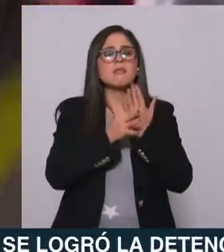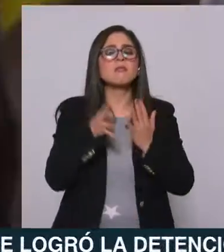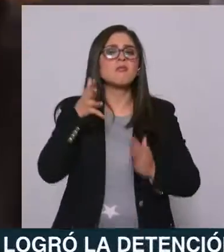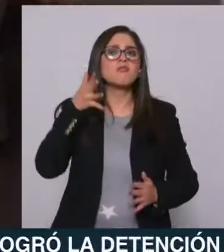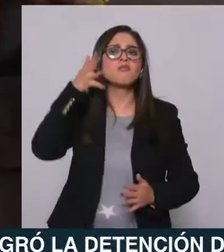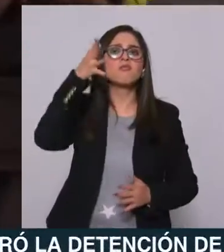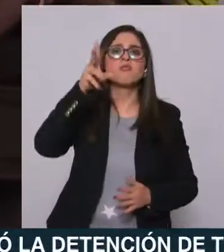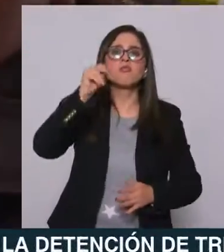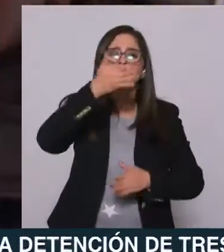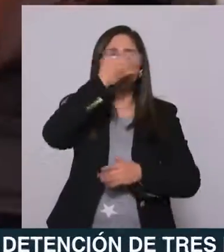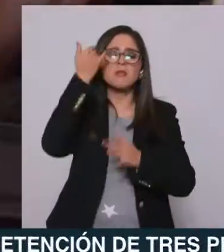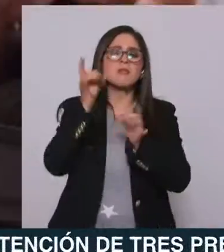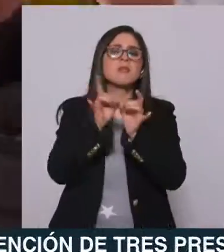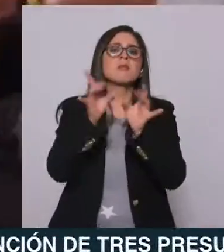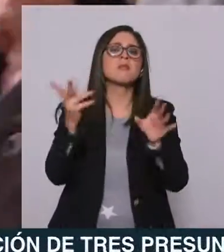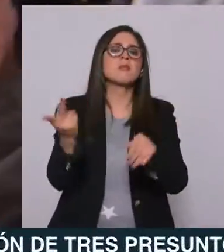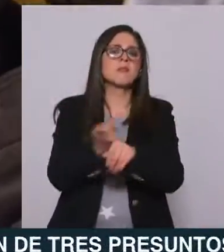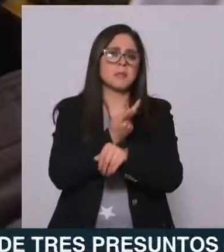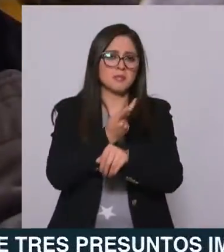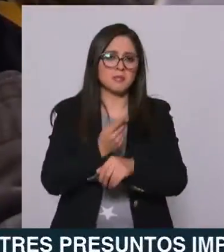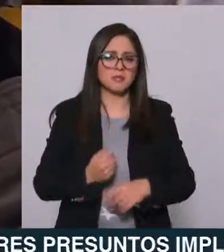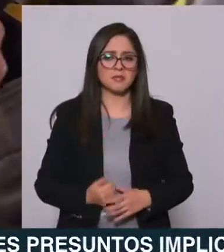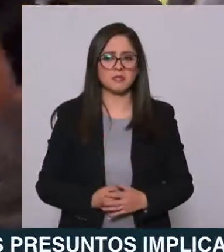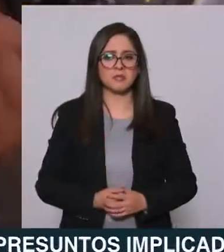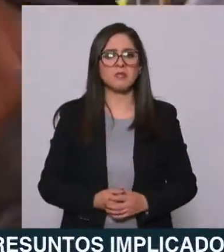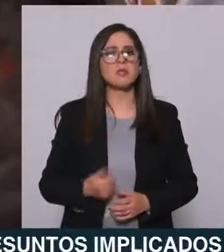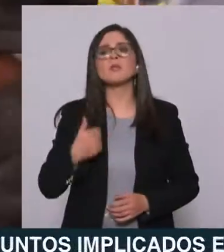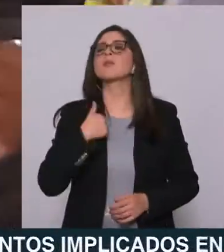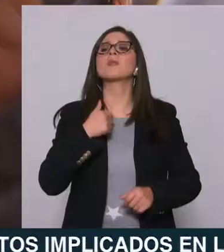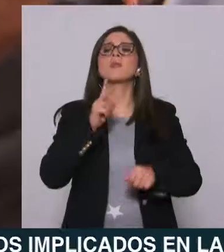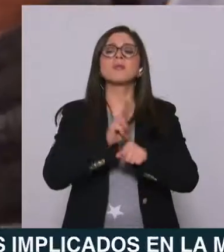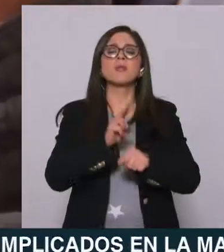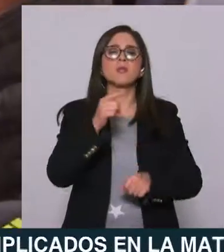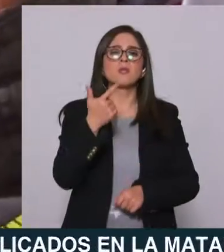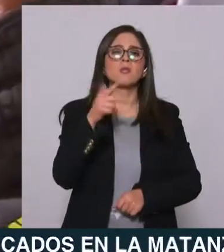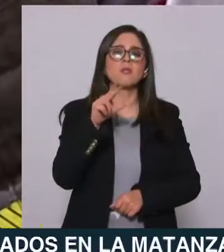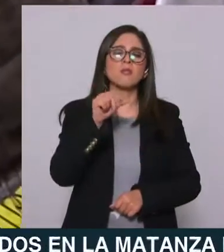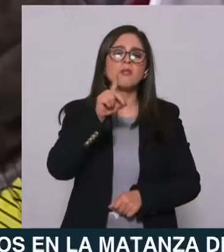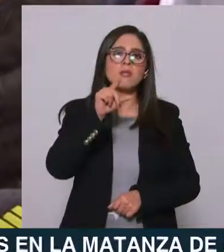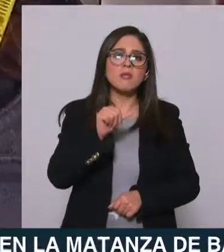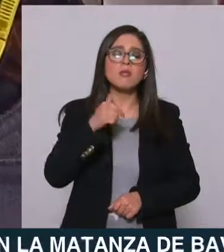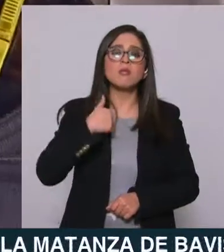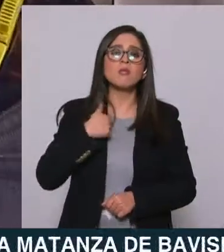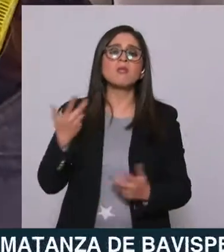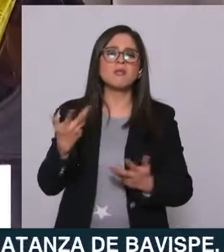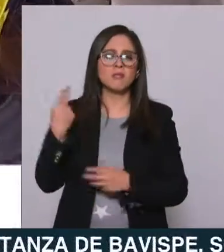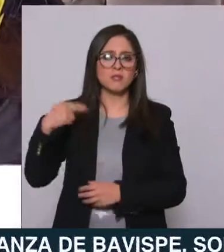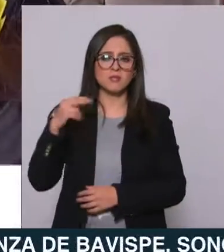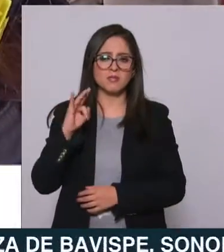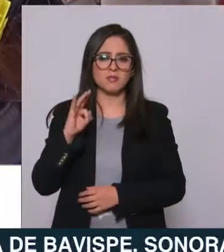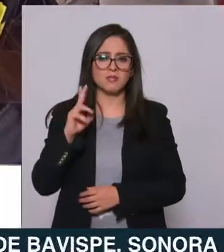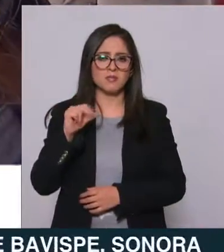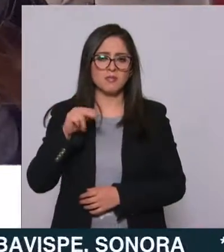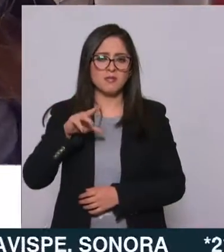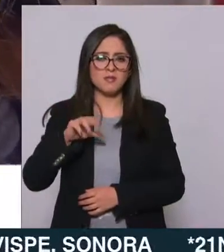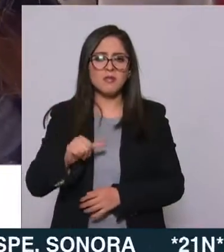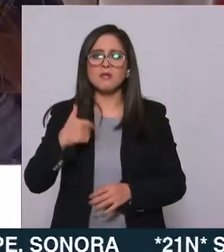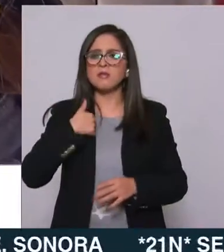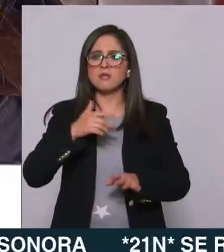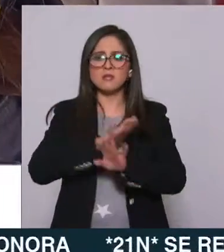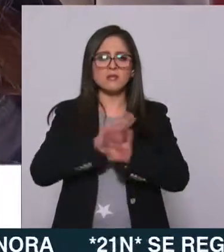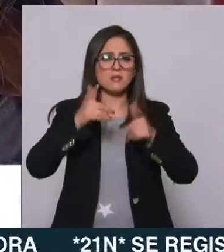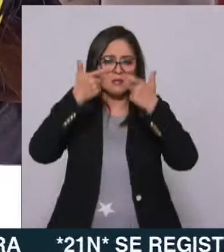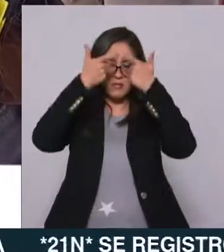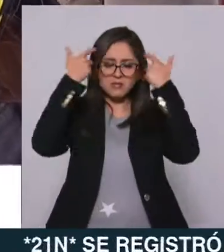lo que pueda pasar. Yo cuando salgo de guardia, que se llama franca, yo cuando me voy de franca, trato de liberarme de todo